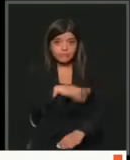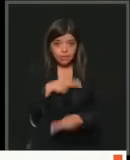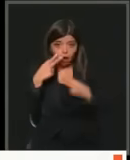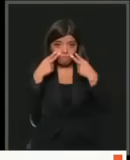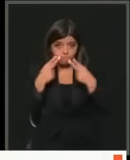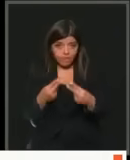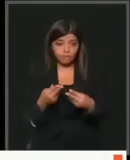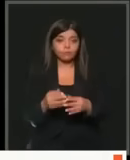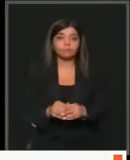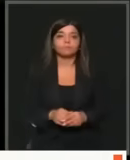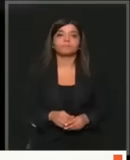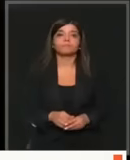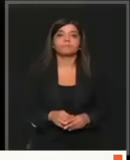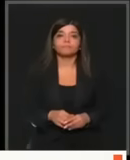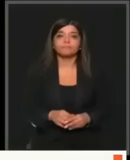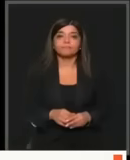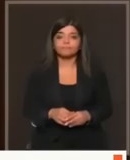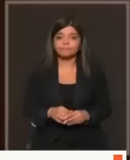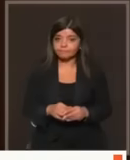momento.